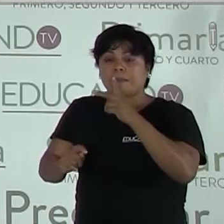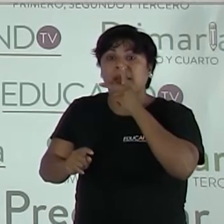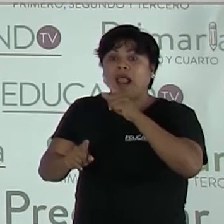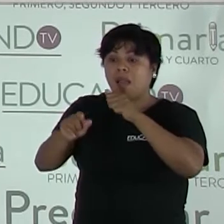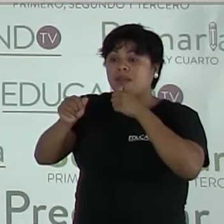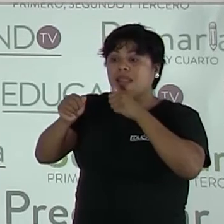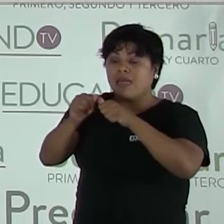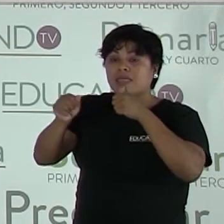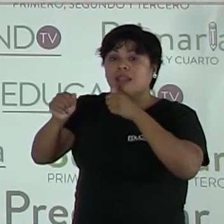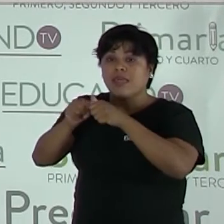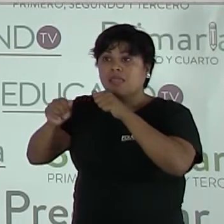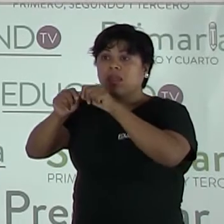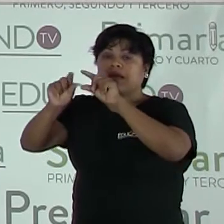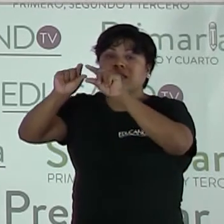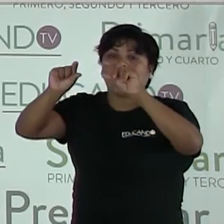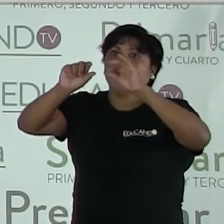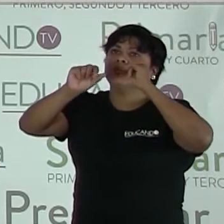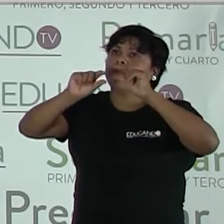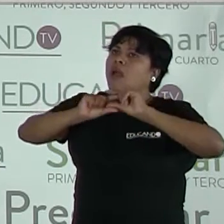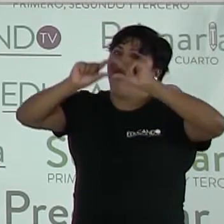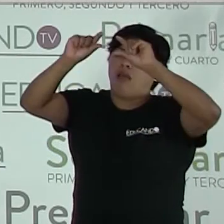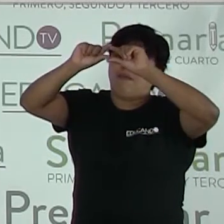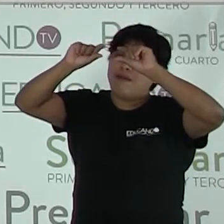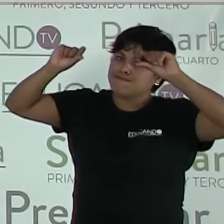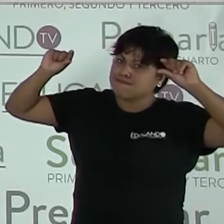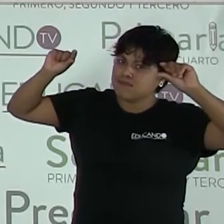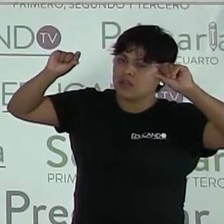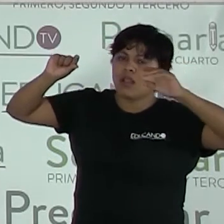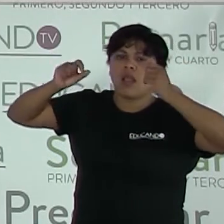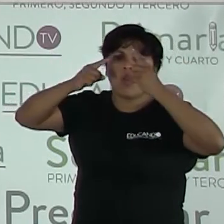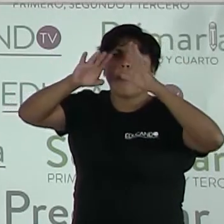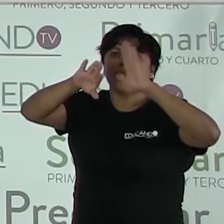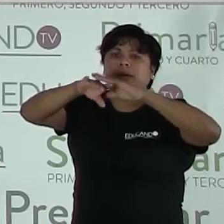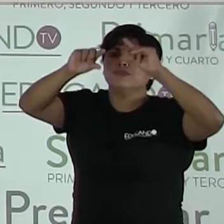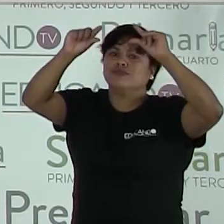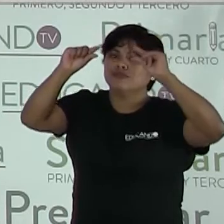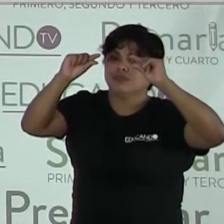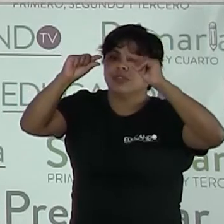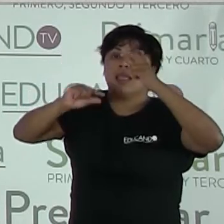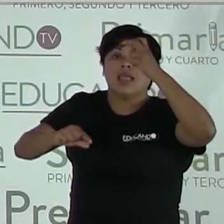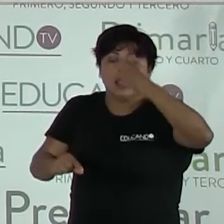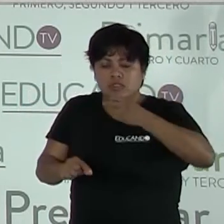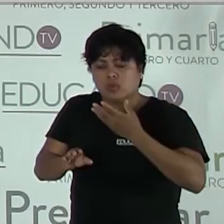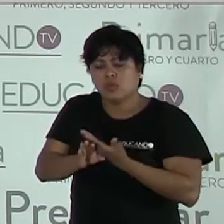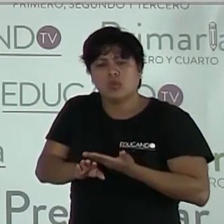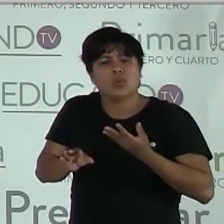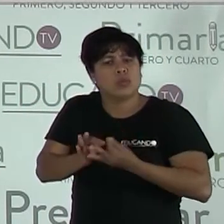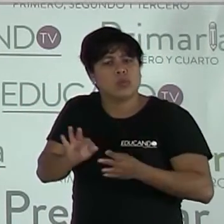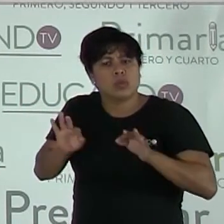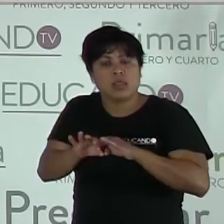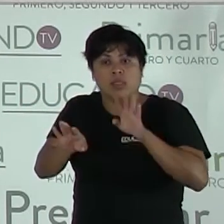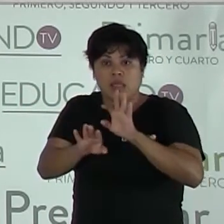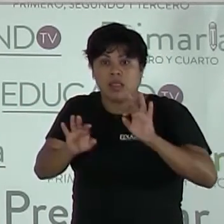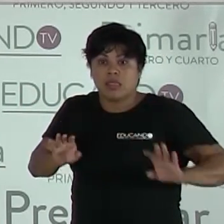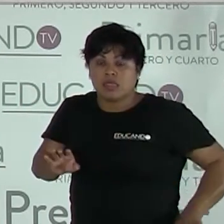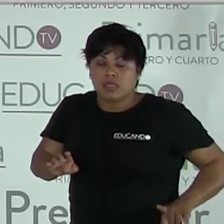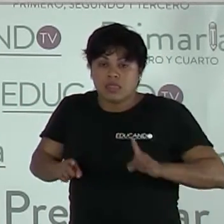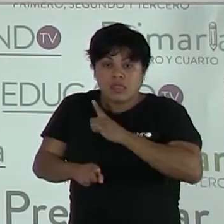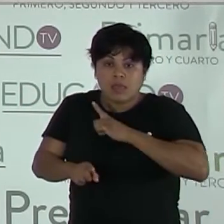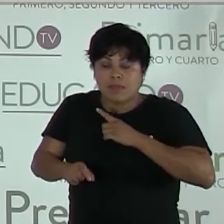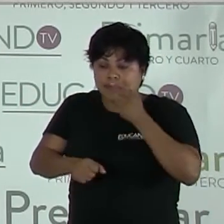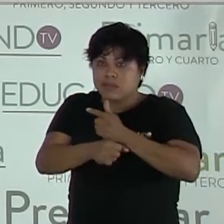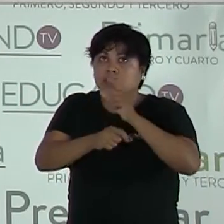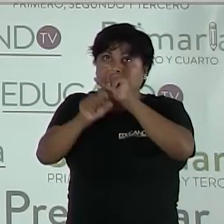las letras que van por lo regular arriba y que son un poquito más pequeñas que los títulos. Es muy importante destacar esta